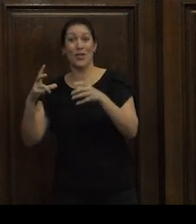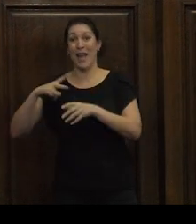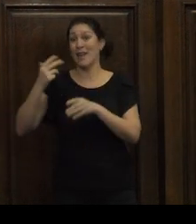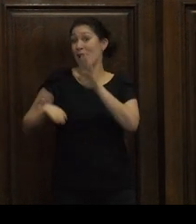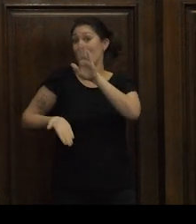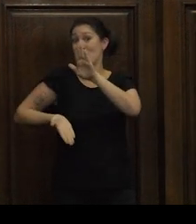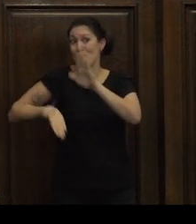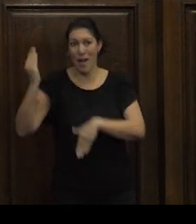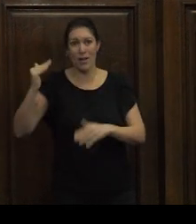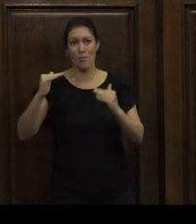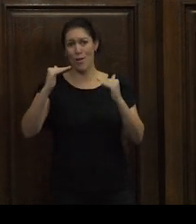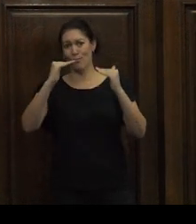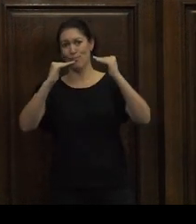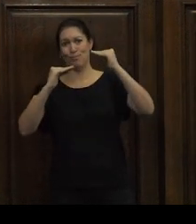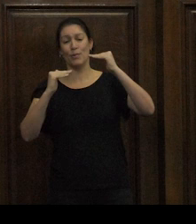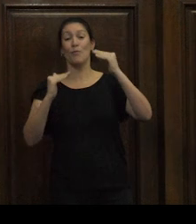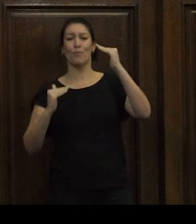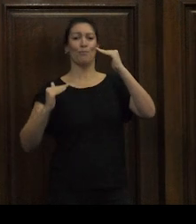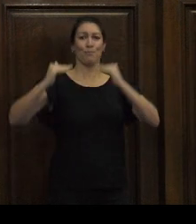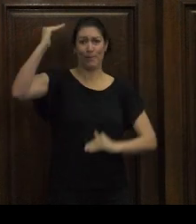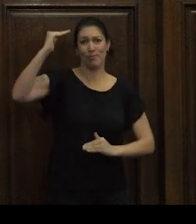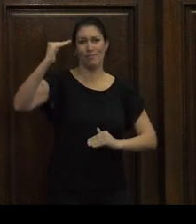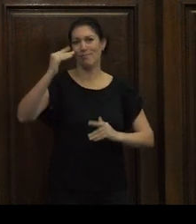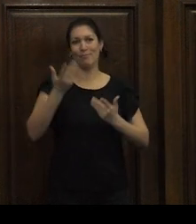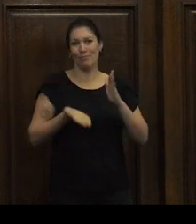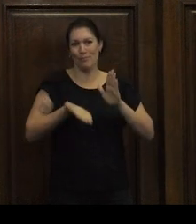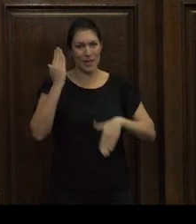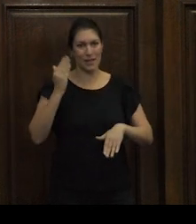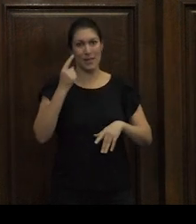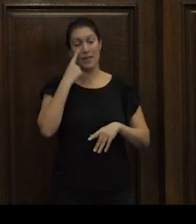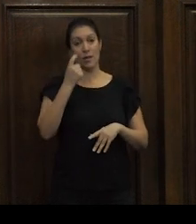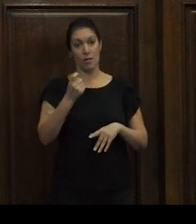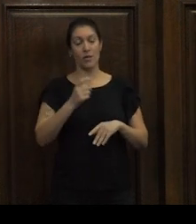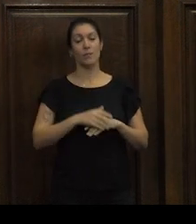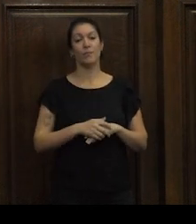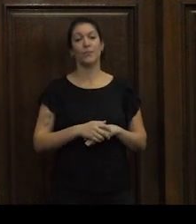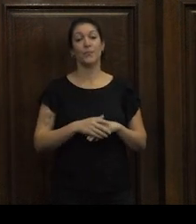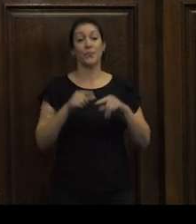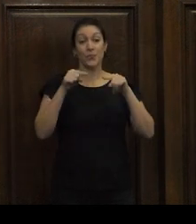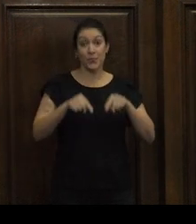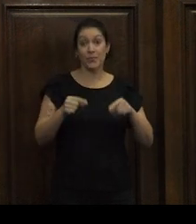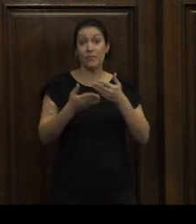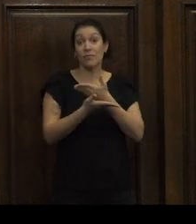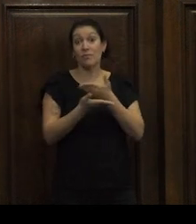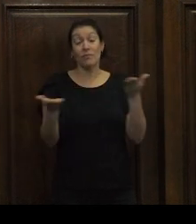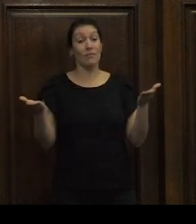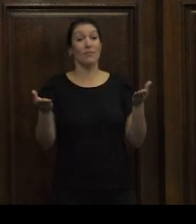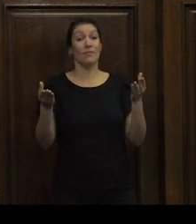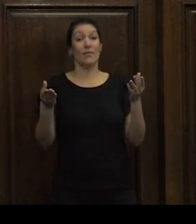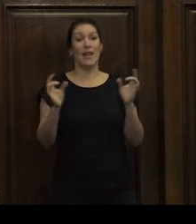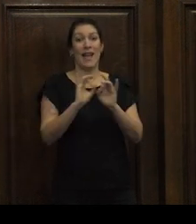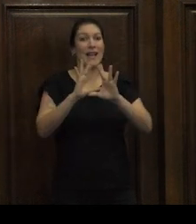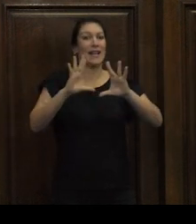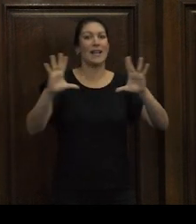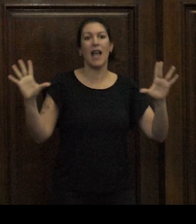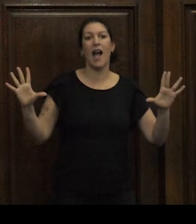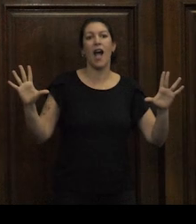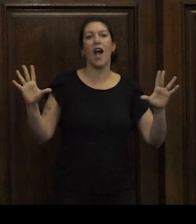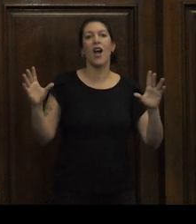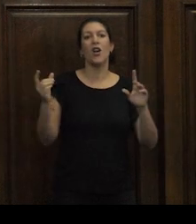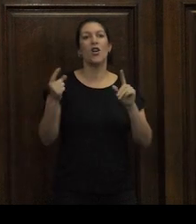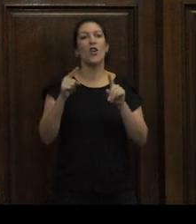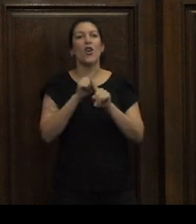¿no? Y en creciente tensión y conflicto también. Porque esto que vemos aquí, muy claramente, no es